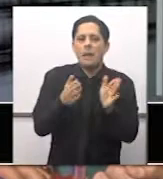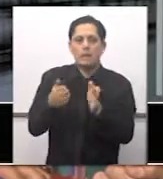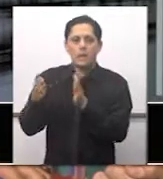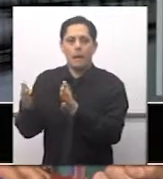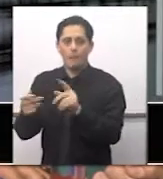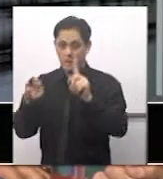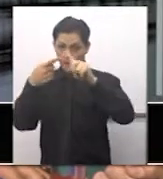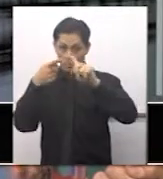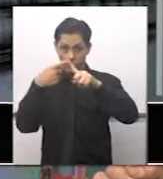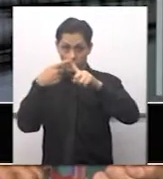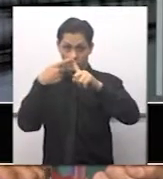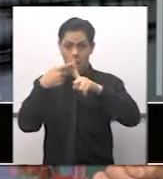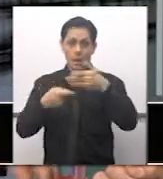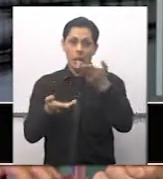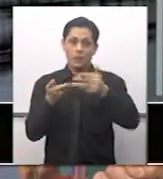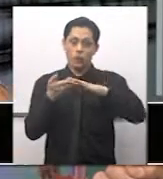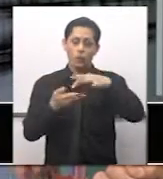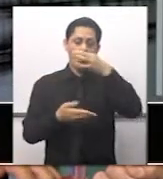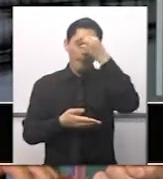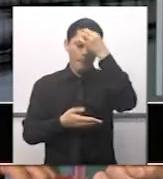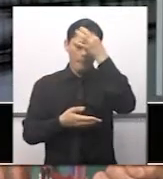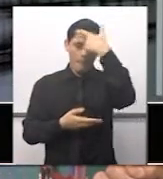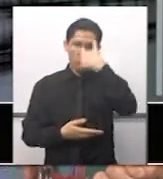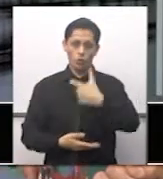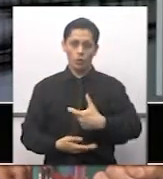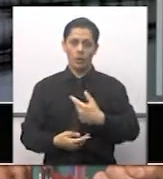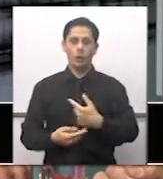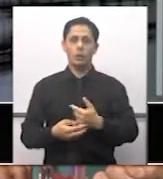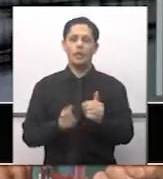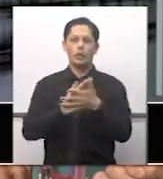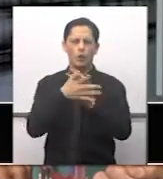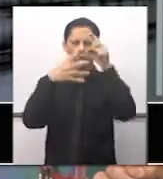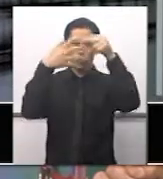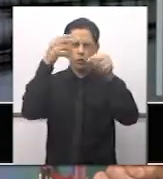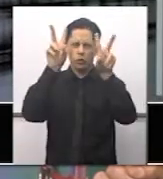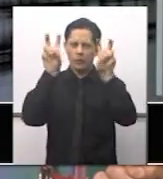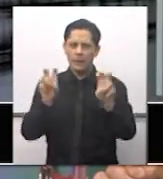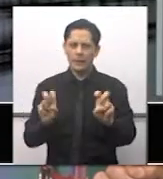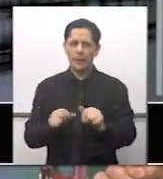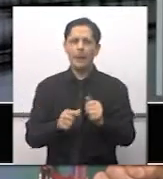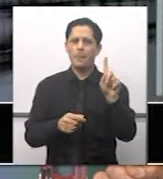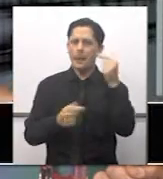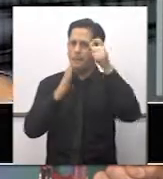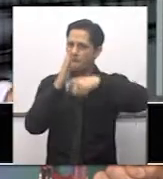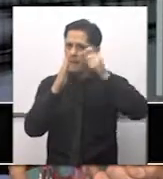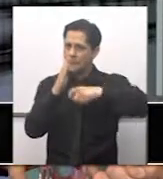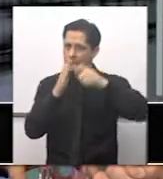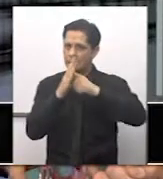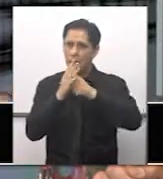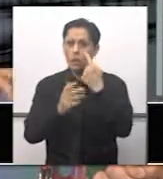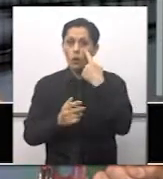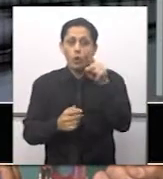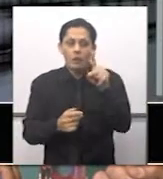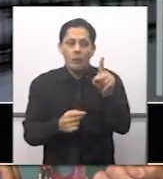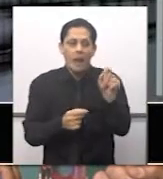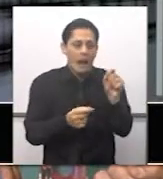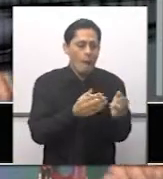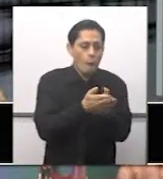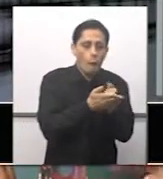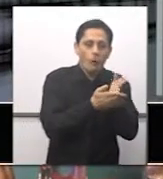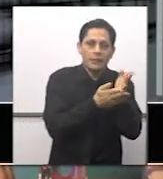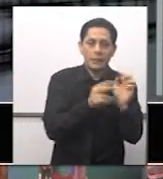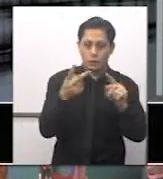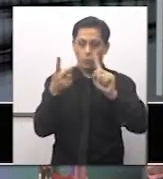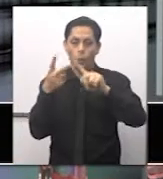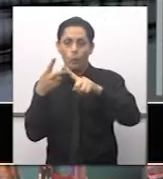la salud de las personas. Y todo lo que se hizo en materia de salud durante el primer mes de contaminación, que no conocíamos la fuente, es fundamental. Segundo,